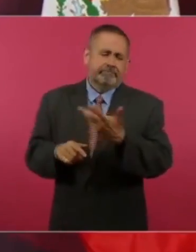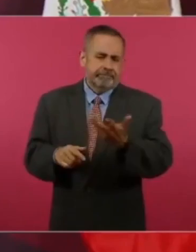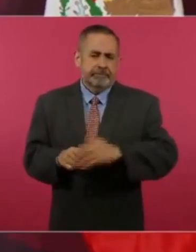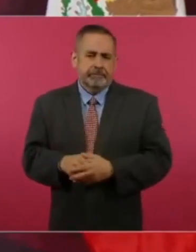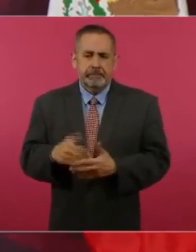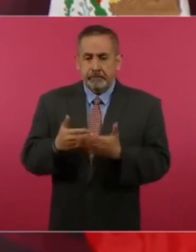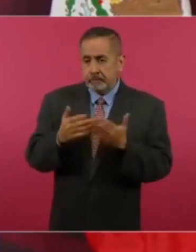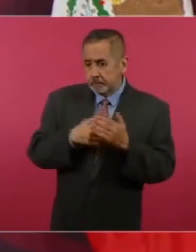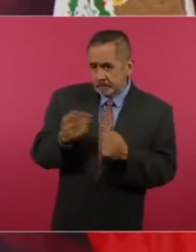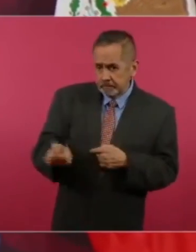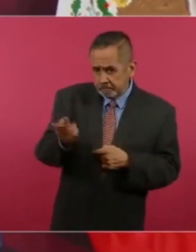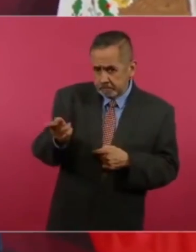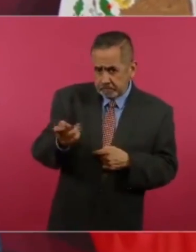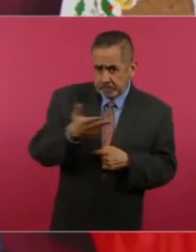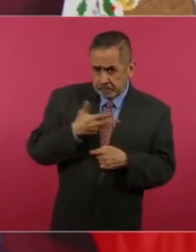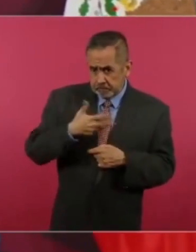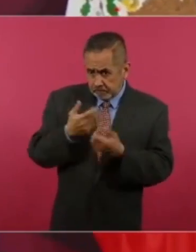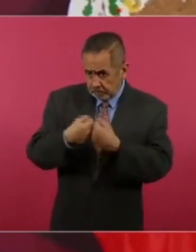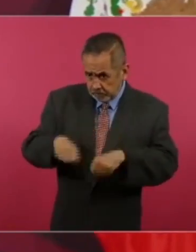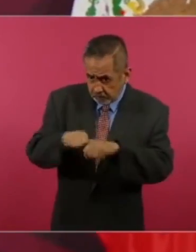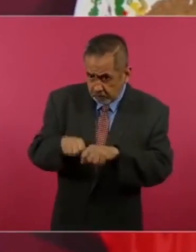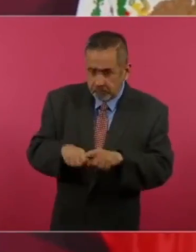cuando les preguntaron, dijeron, no, pues no tenemos seguro,